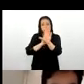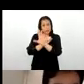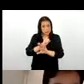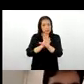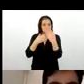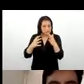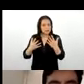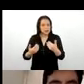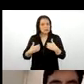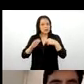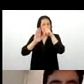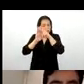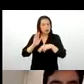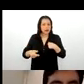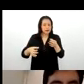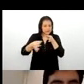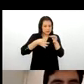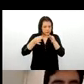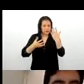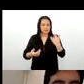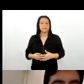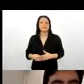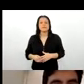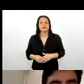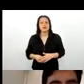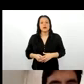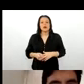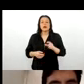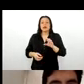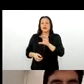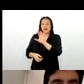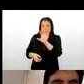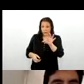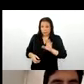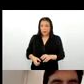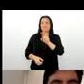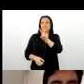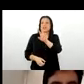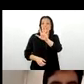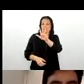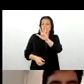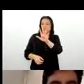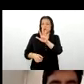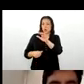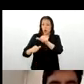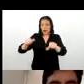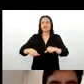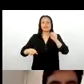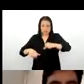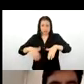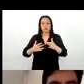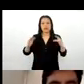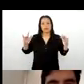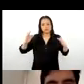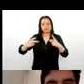les he mencionado, de las cuales 25 áreas naturales protegidas se pueden visitar. Estas las